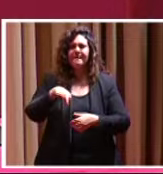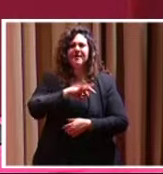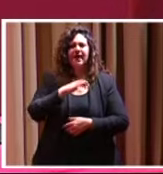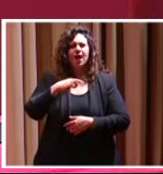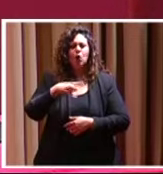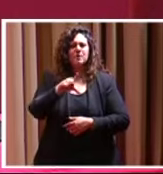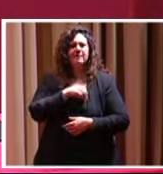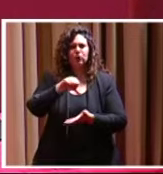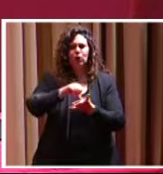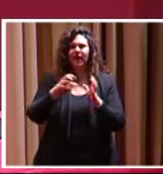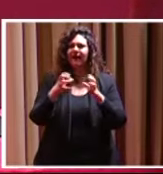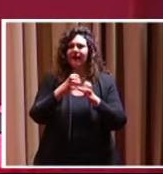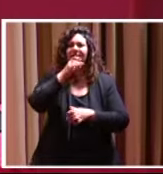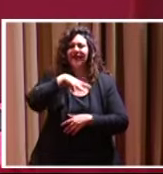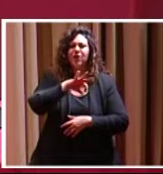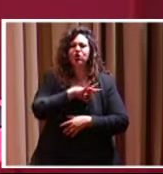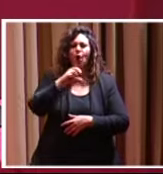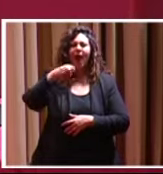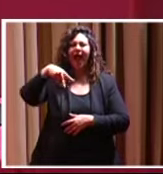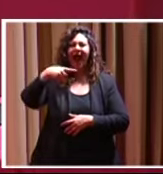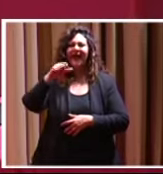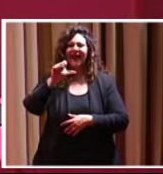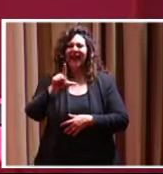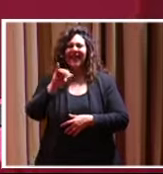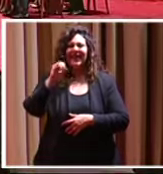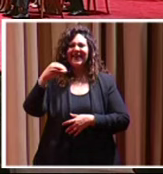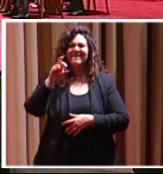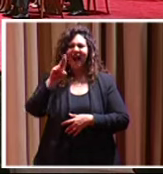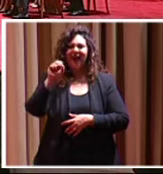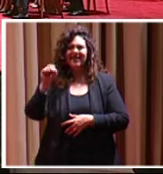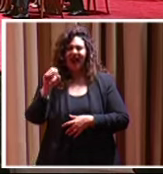mérito por la ciudad de Granada a don Ángel Ibarra Sánchez.